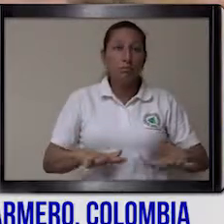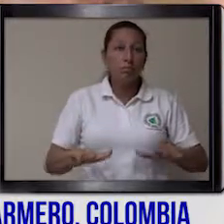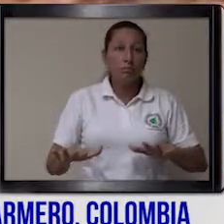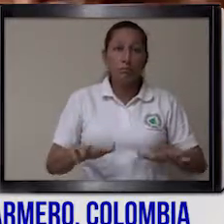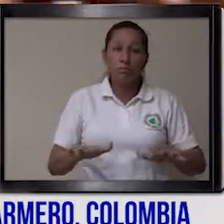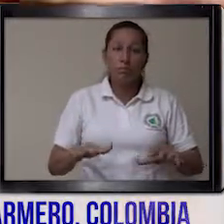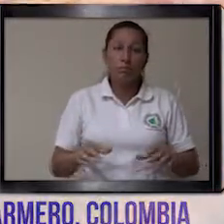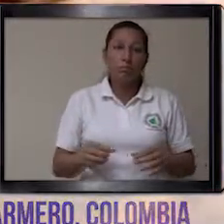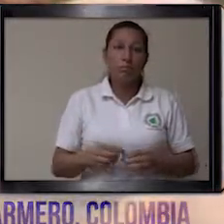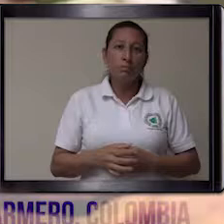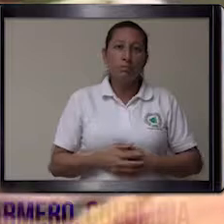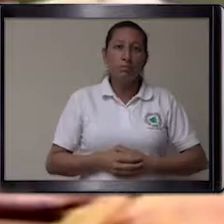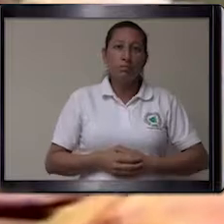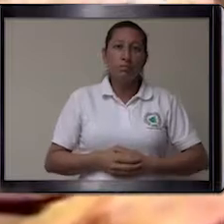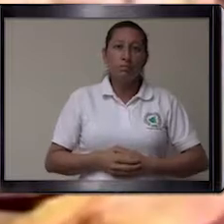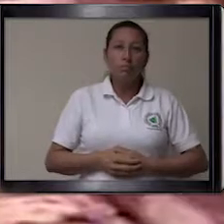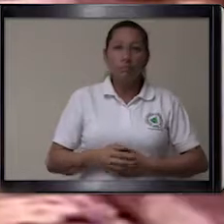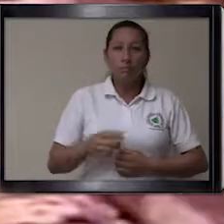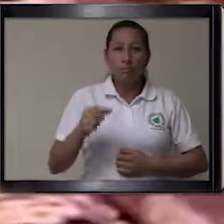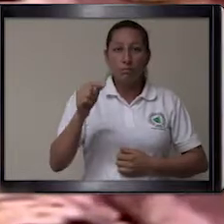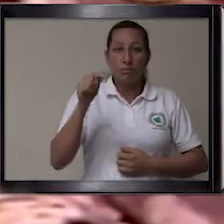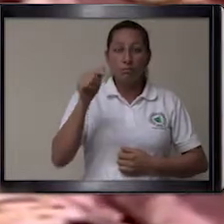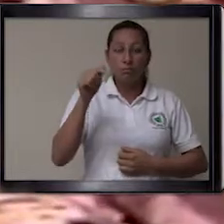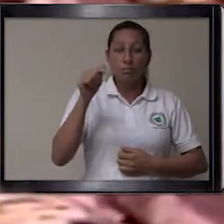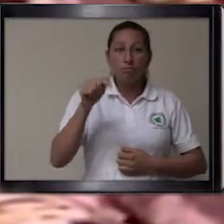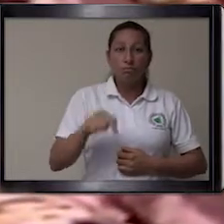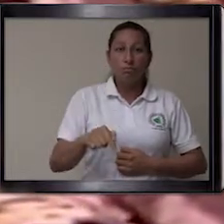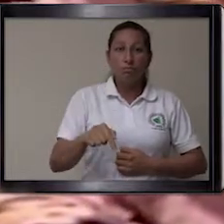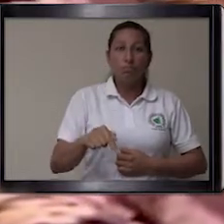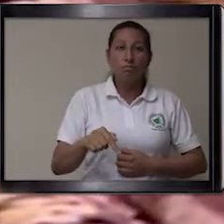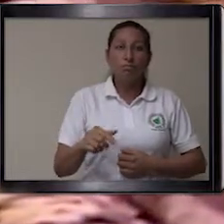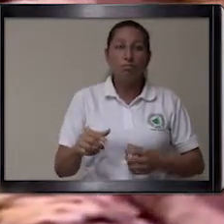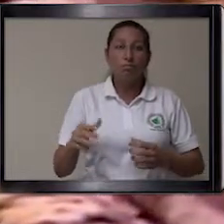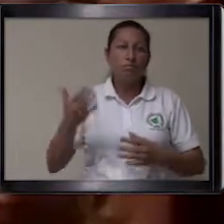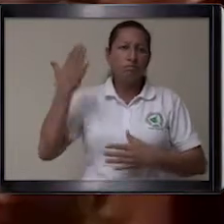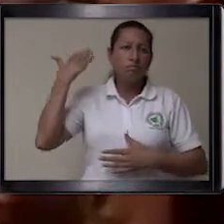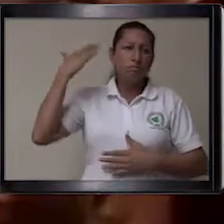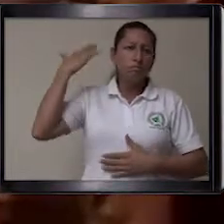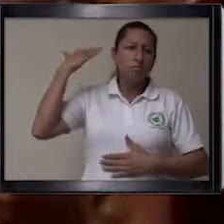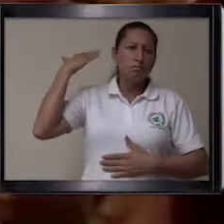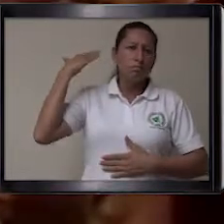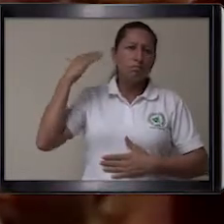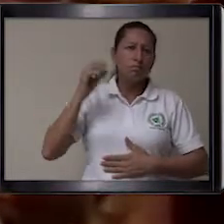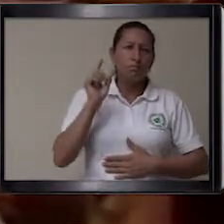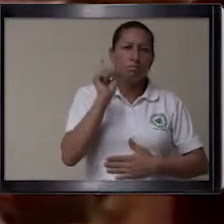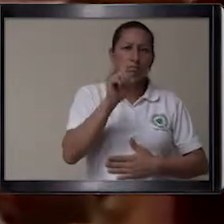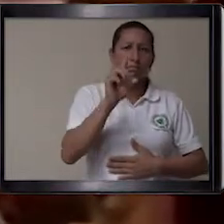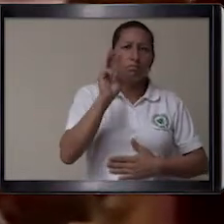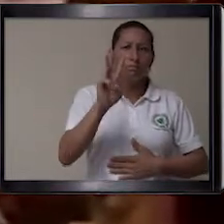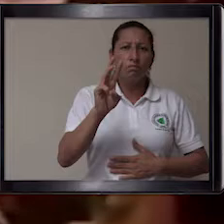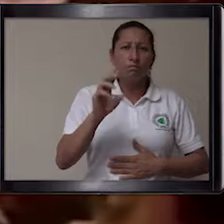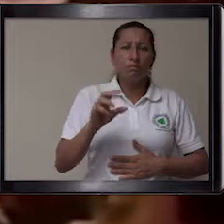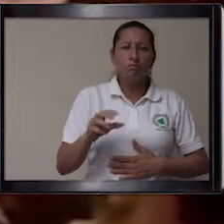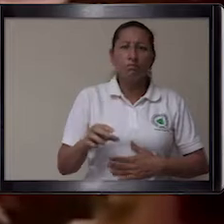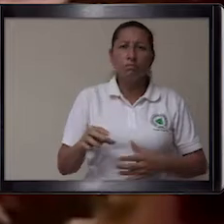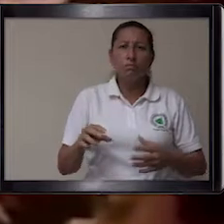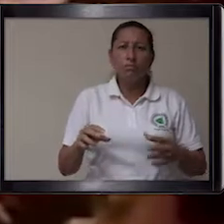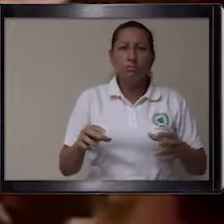variar su impacto y su tamaño. Uno de los eventos más devastadores en la historia fue el ocurrido el 13 de noviembre